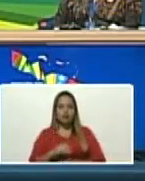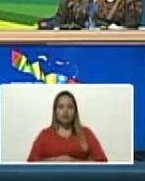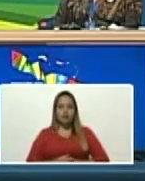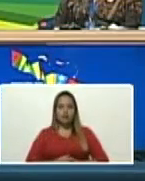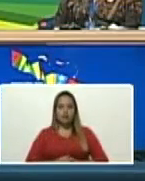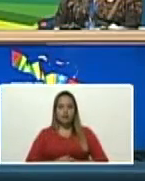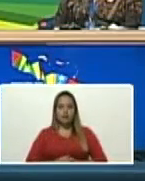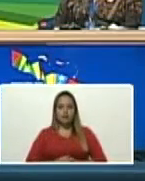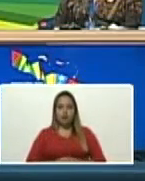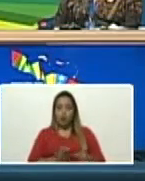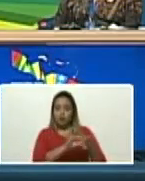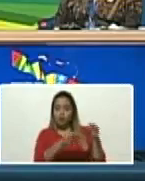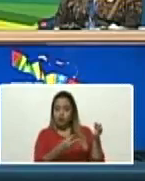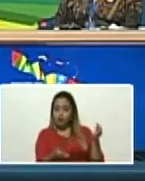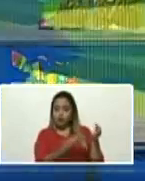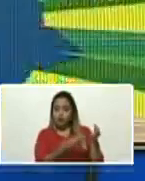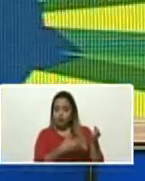Y aquí esgrimió